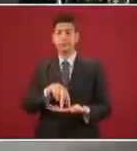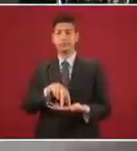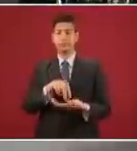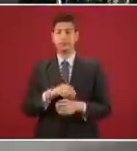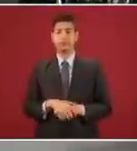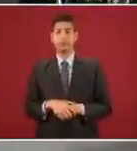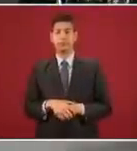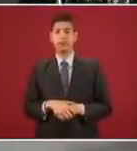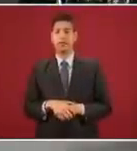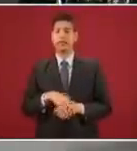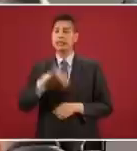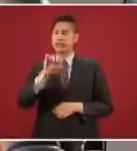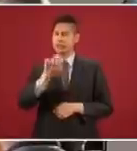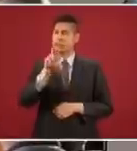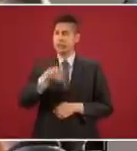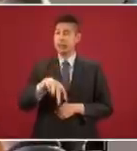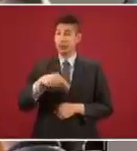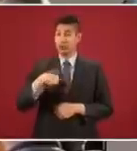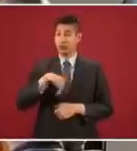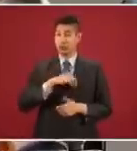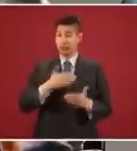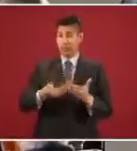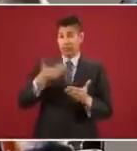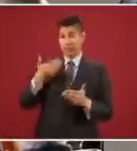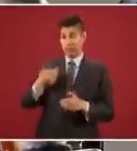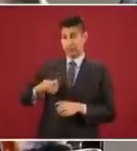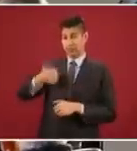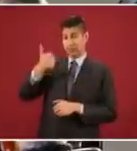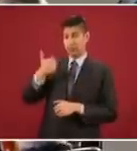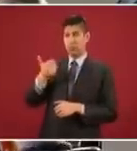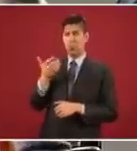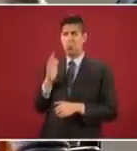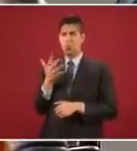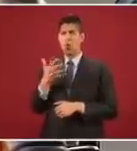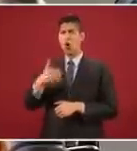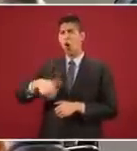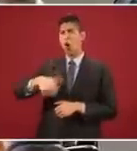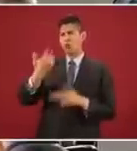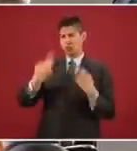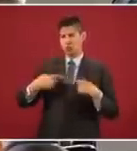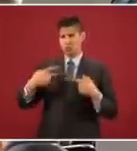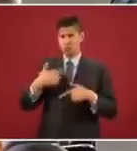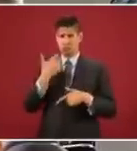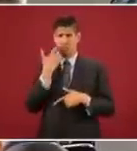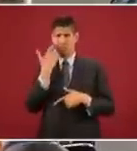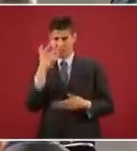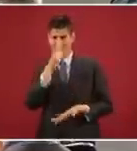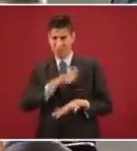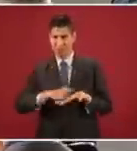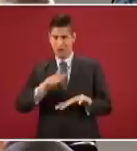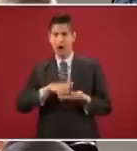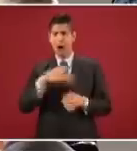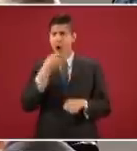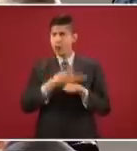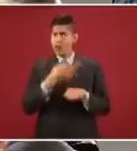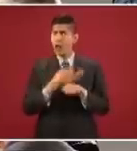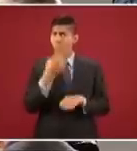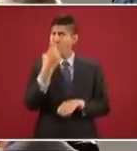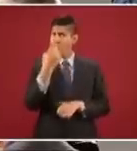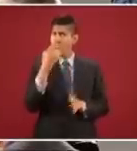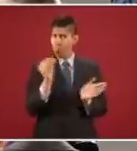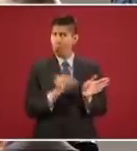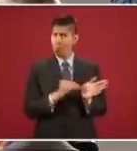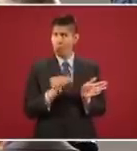Del primer proceso que realizamos, que hubo 11 manifestaciones de interés, una de esas ofertas sigue viva.